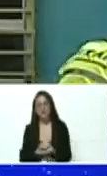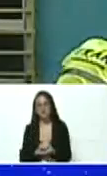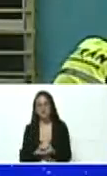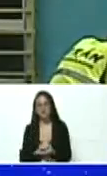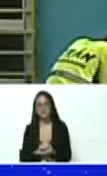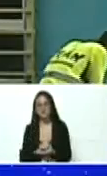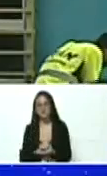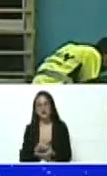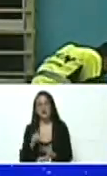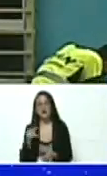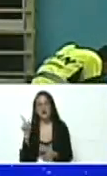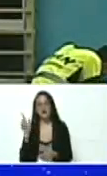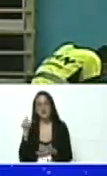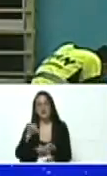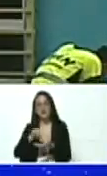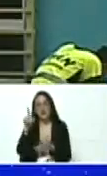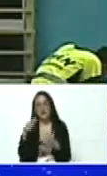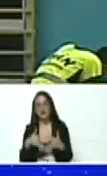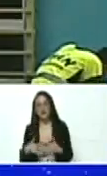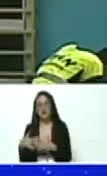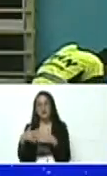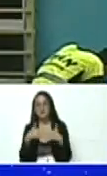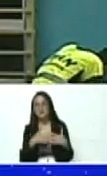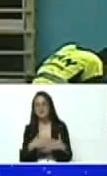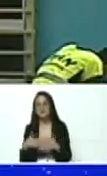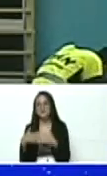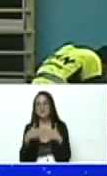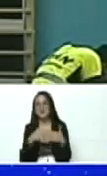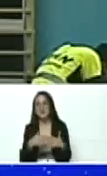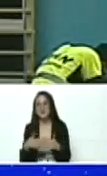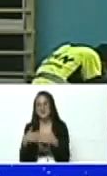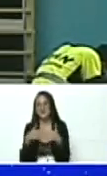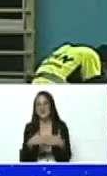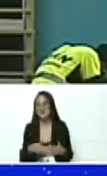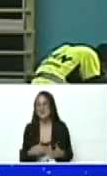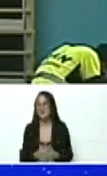en United States of America,